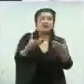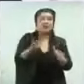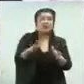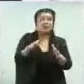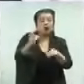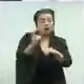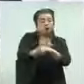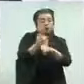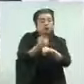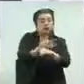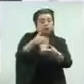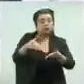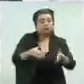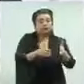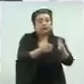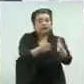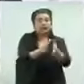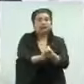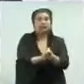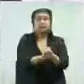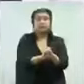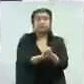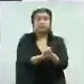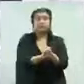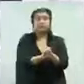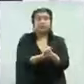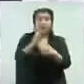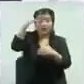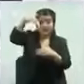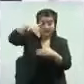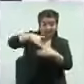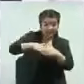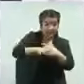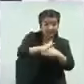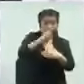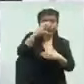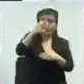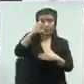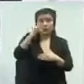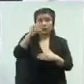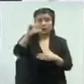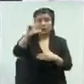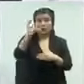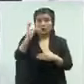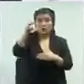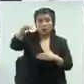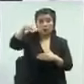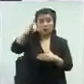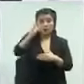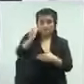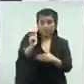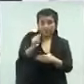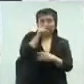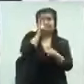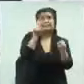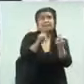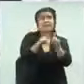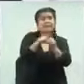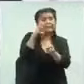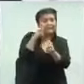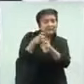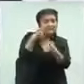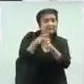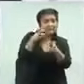ruta va. Ah, bueno, y para bajar por Colomba, que si está la ruta de esa forma, también va a ser sumamente